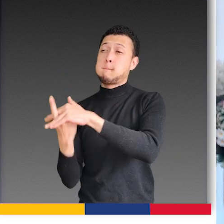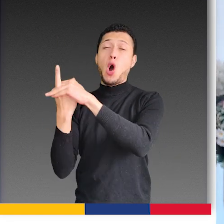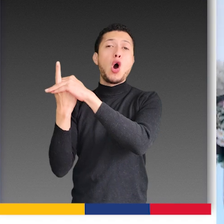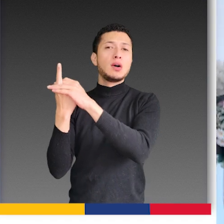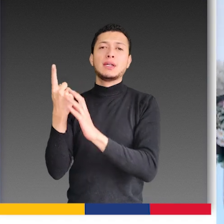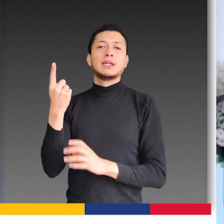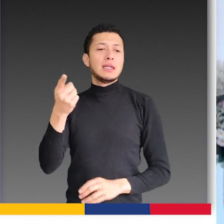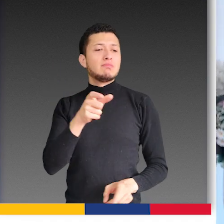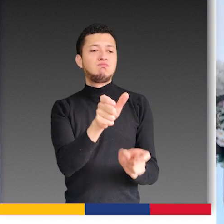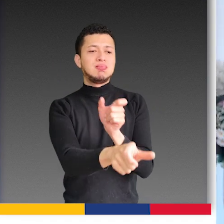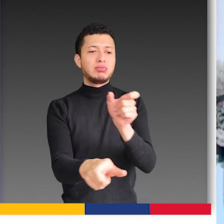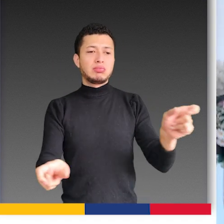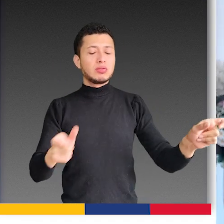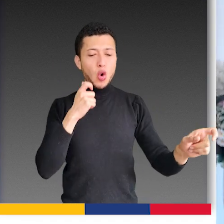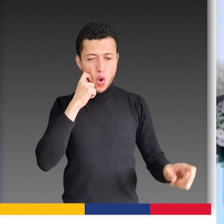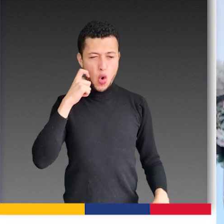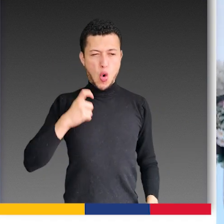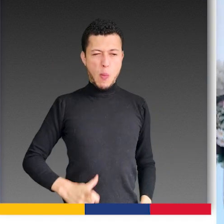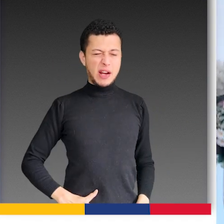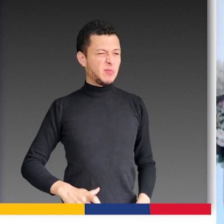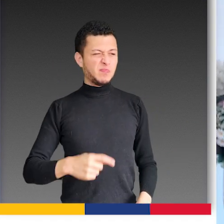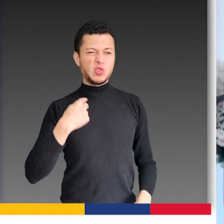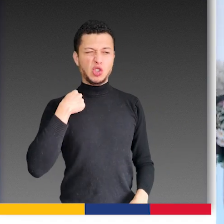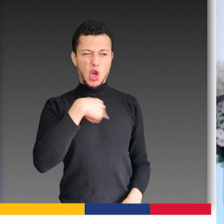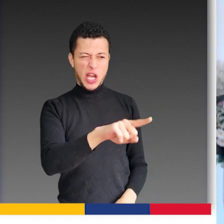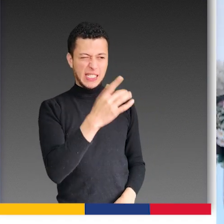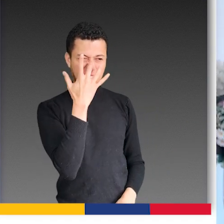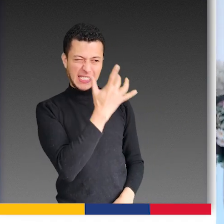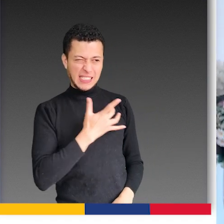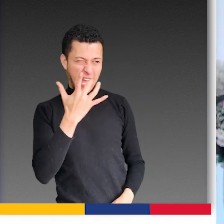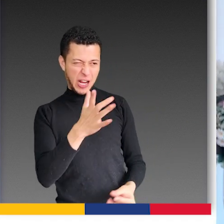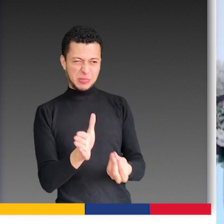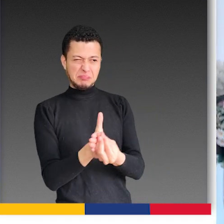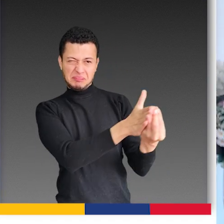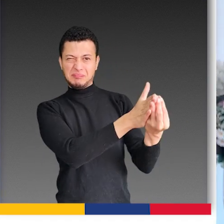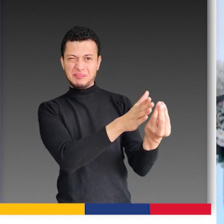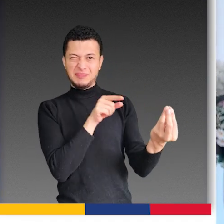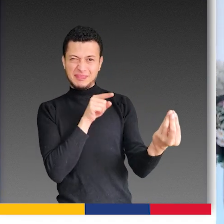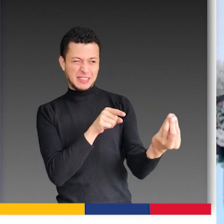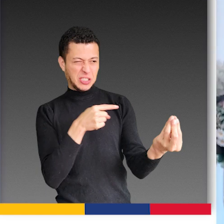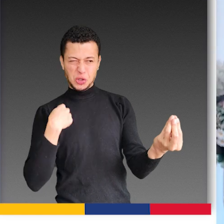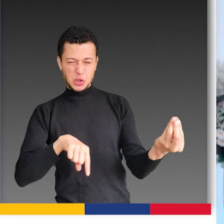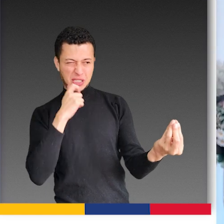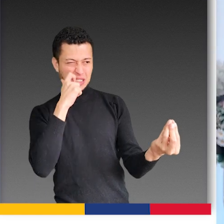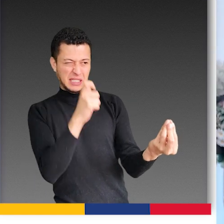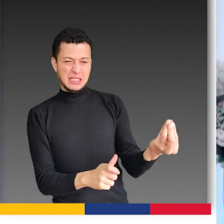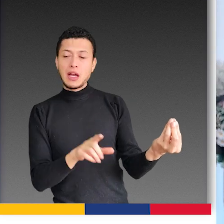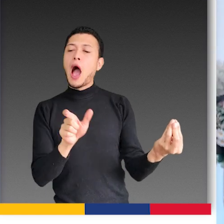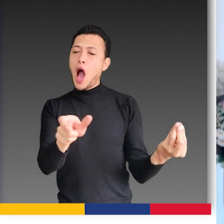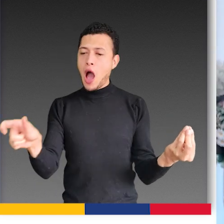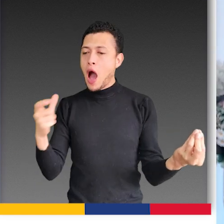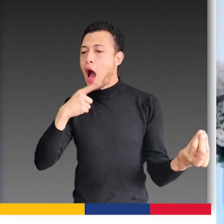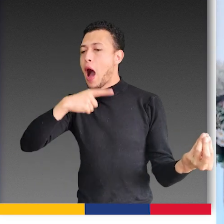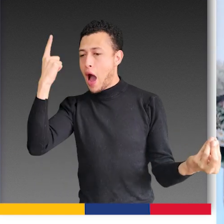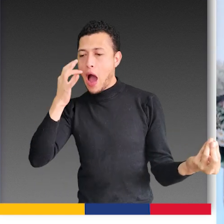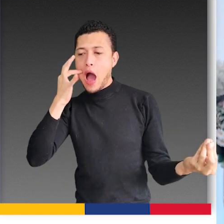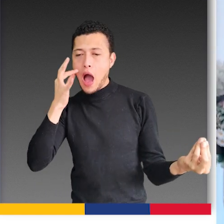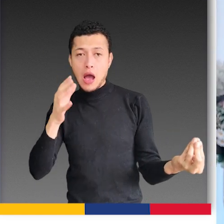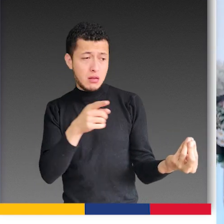fundaron las bases para deshumanizar a personas, ¿sí?